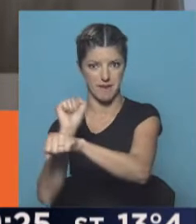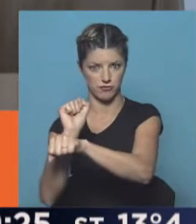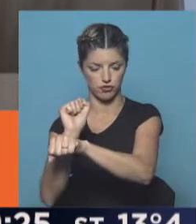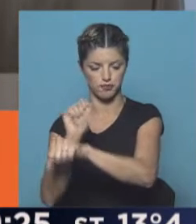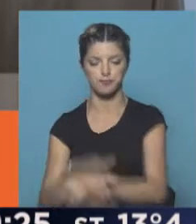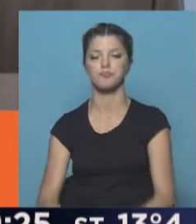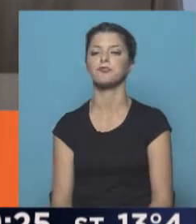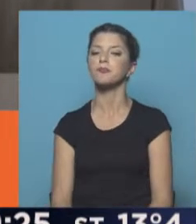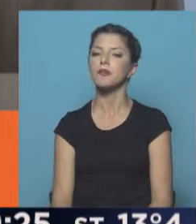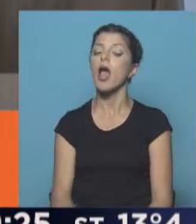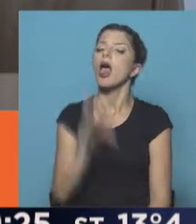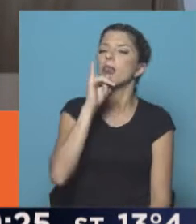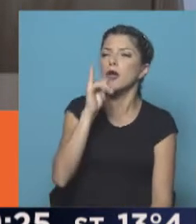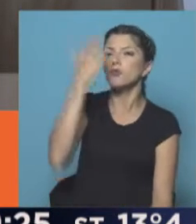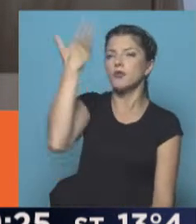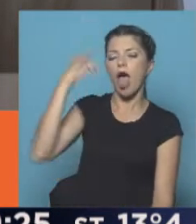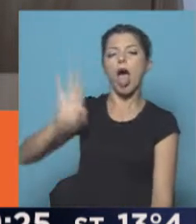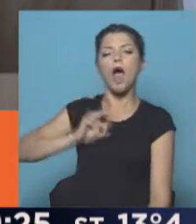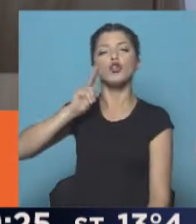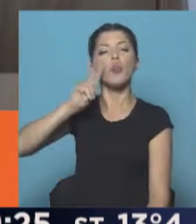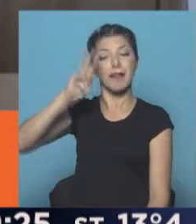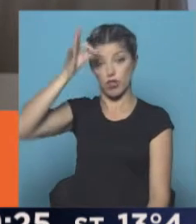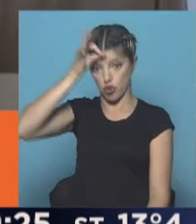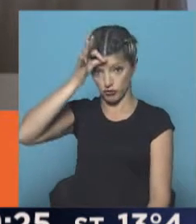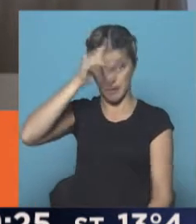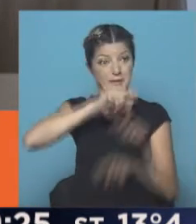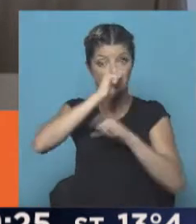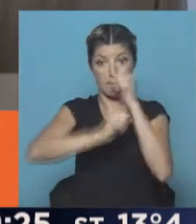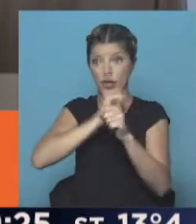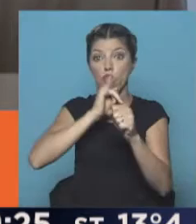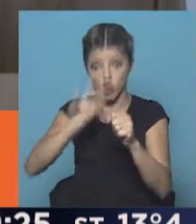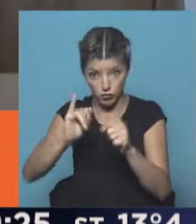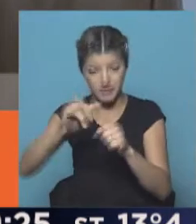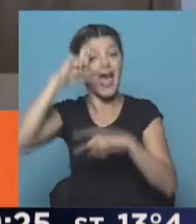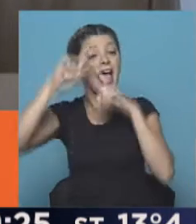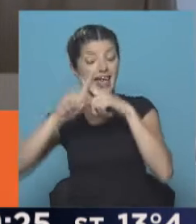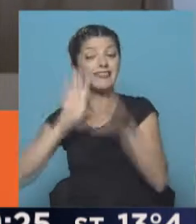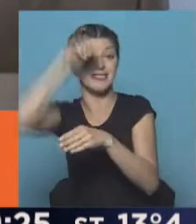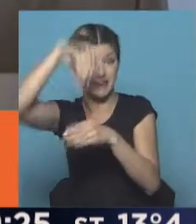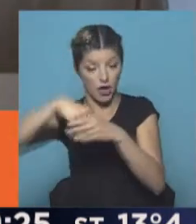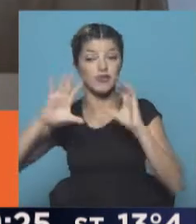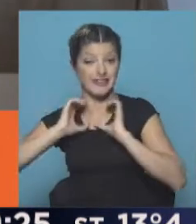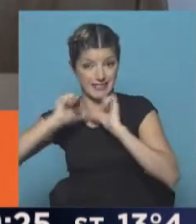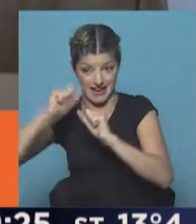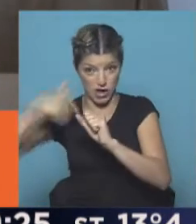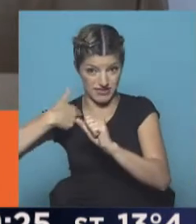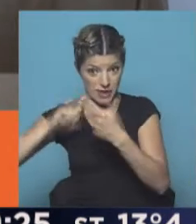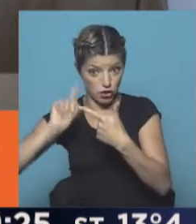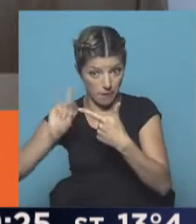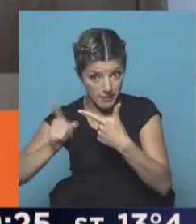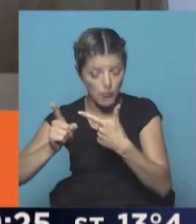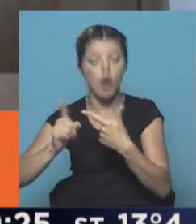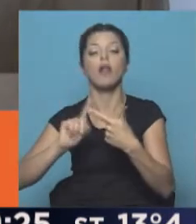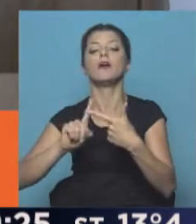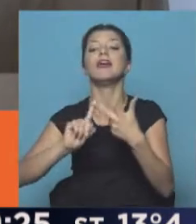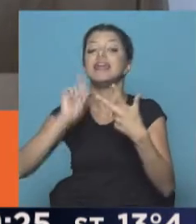de esta causa son del 2012, fueron denuncias hechas por empresarios, por ex miembros del secretariado de este sindicato, ex delegados y